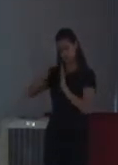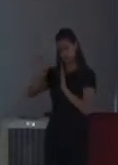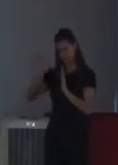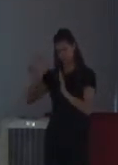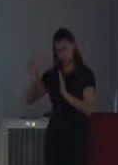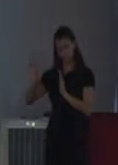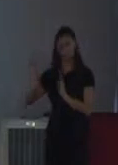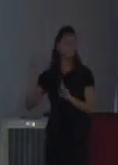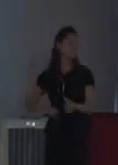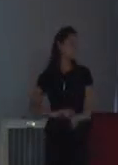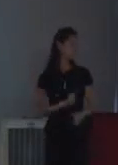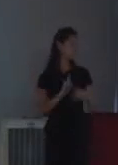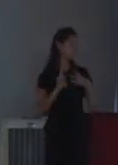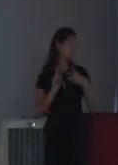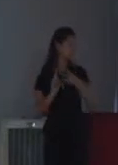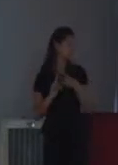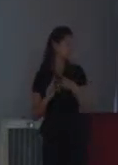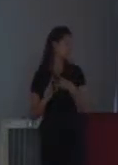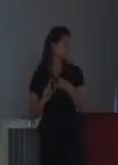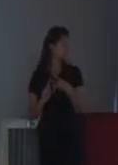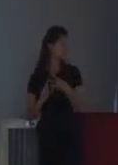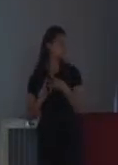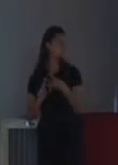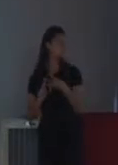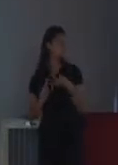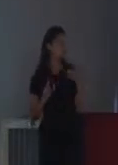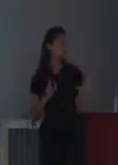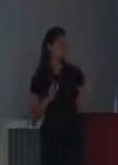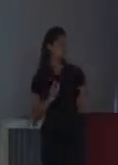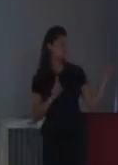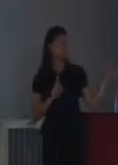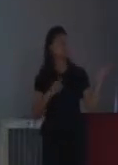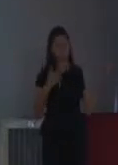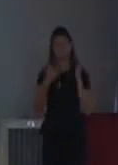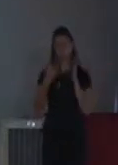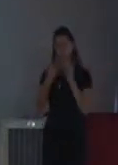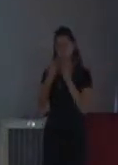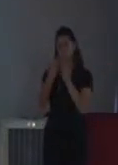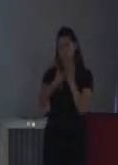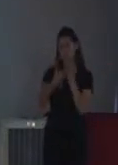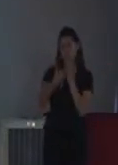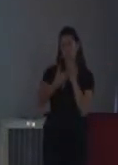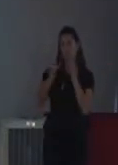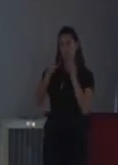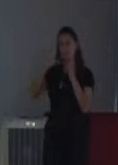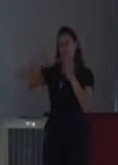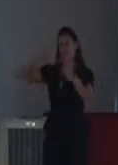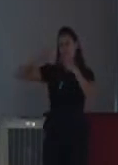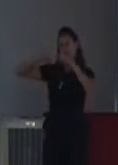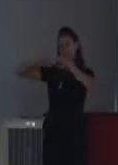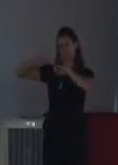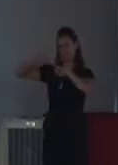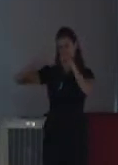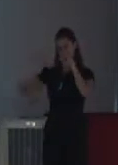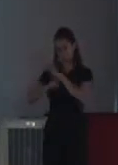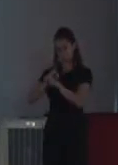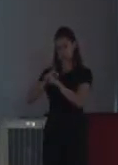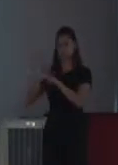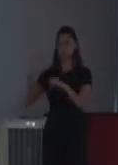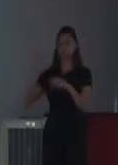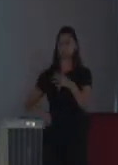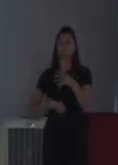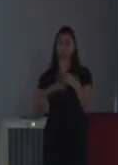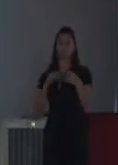1991, ¿sí? La segunda entraría a ser todos los tratados y convenios internacionales.